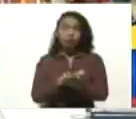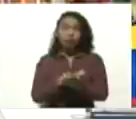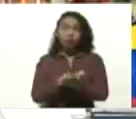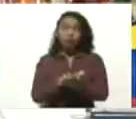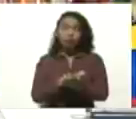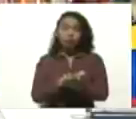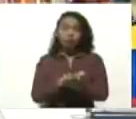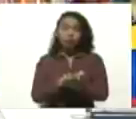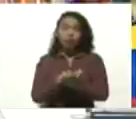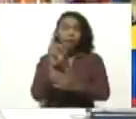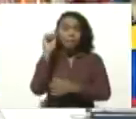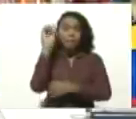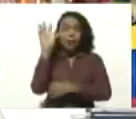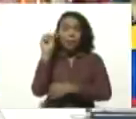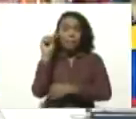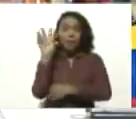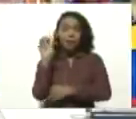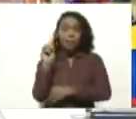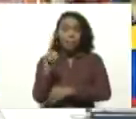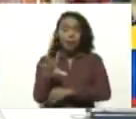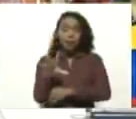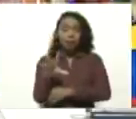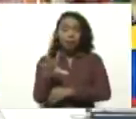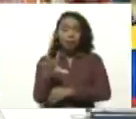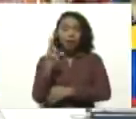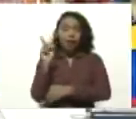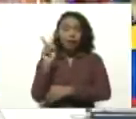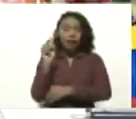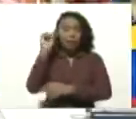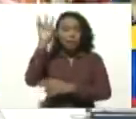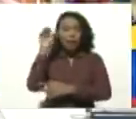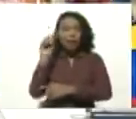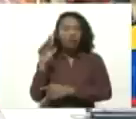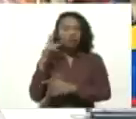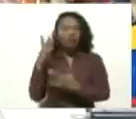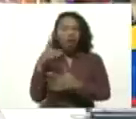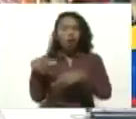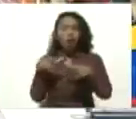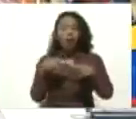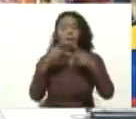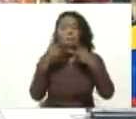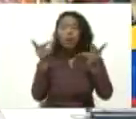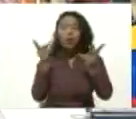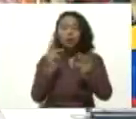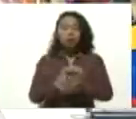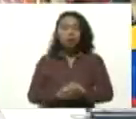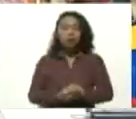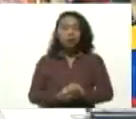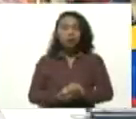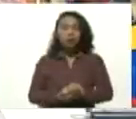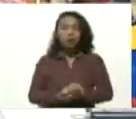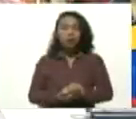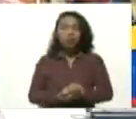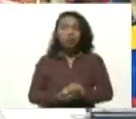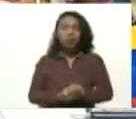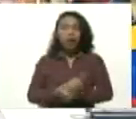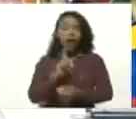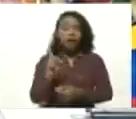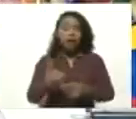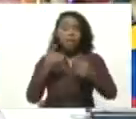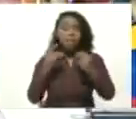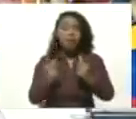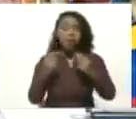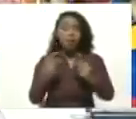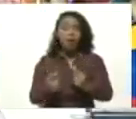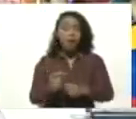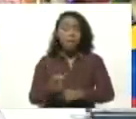el semáforo, un semáforo para sitios públicos que vamos a activar a partir